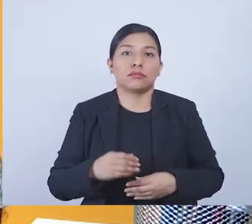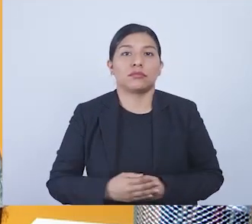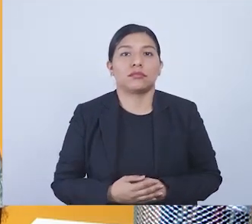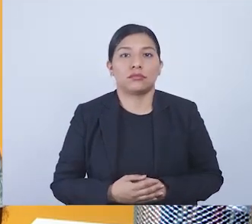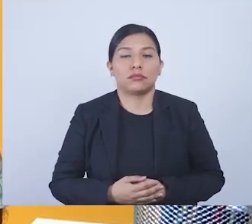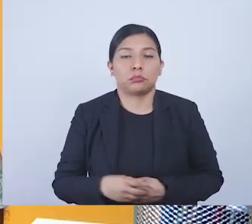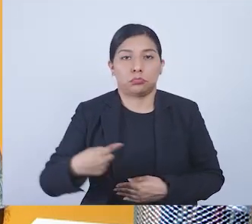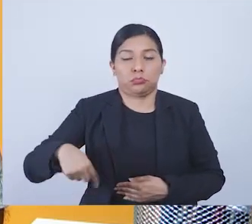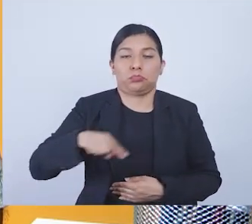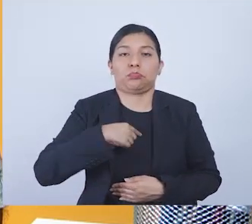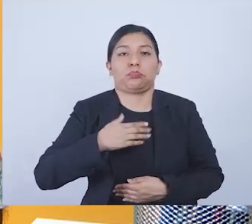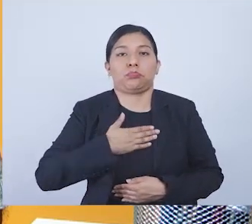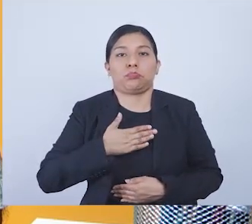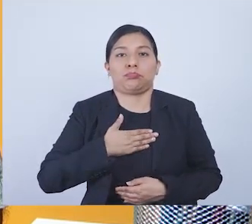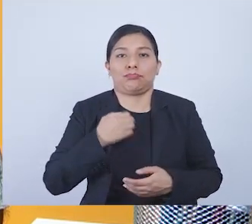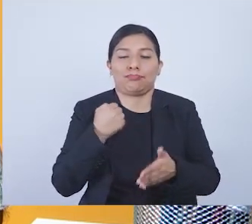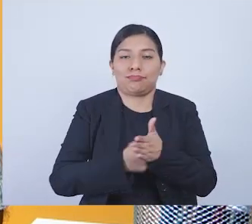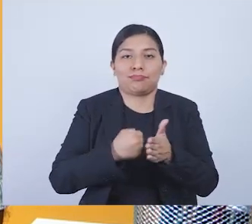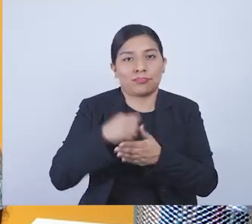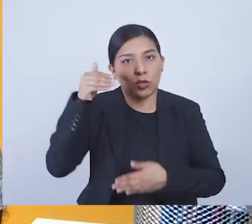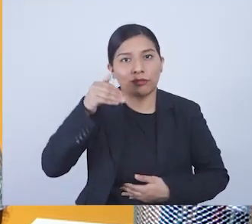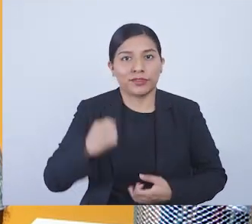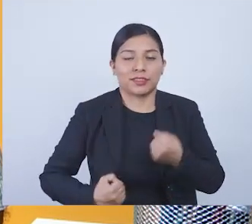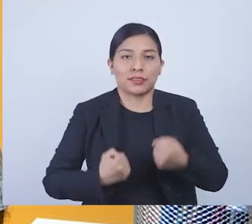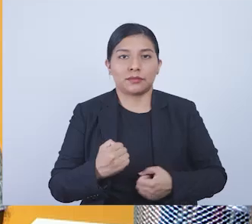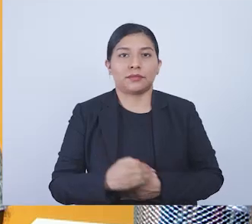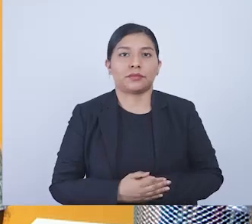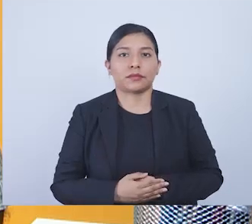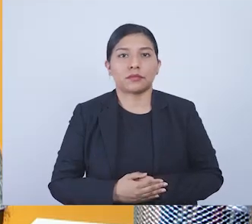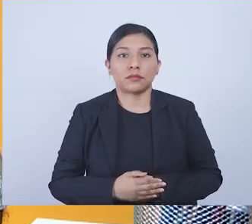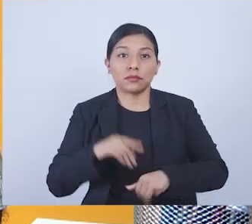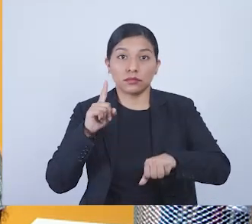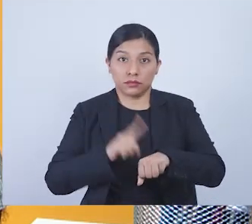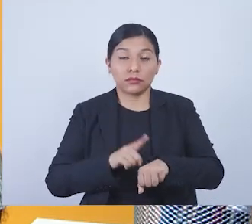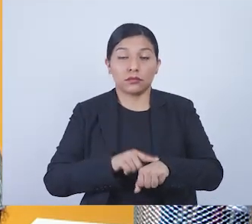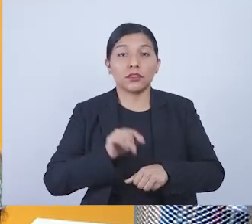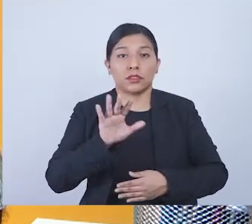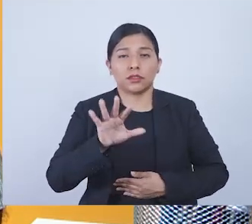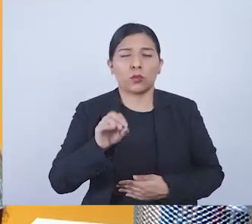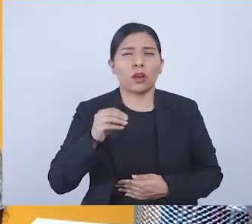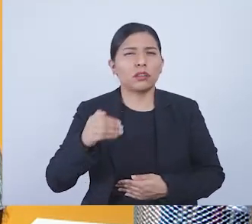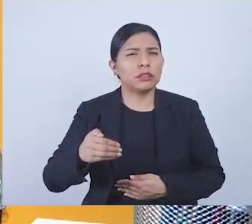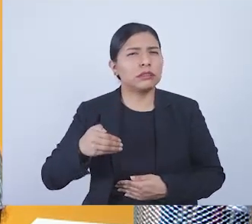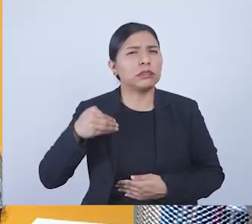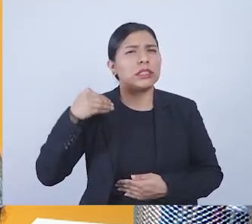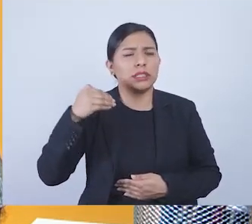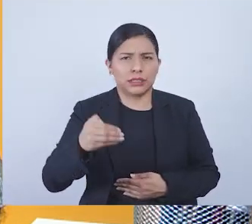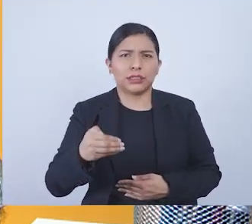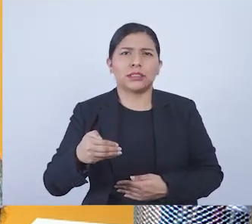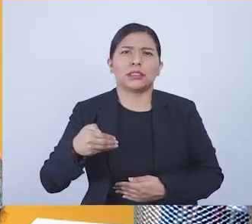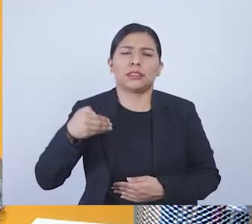nuestra asignatura. En buen momento celebremos los 50 años en este año lectivo